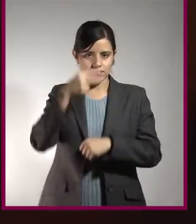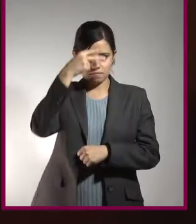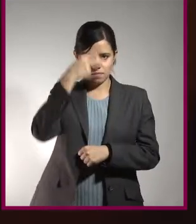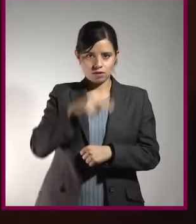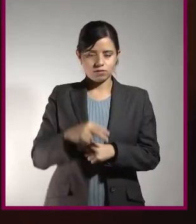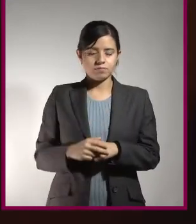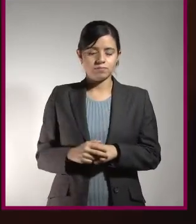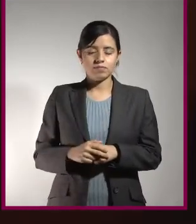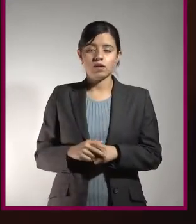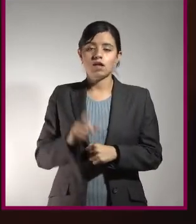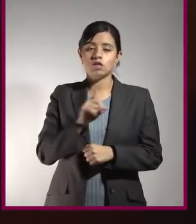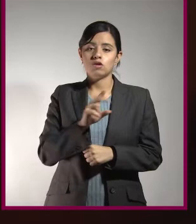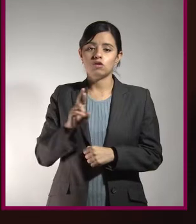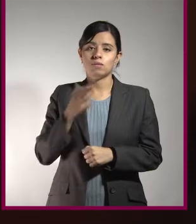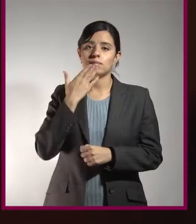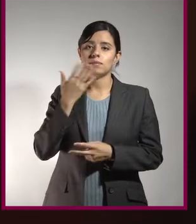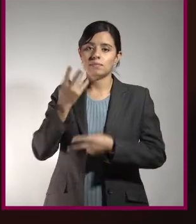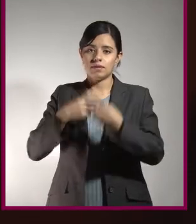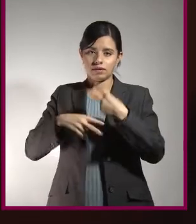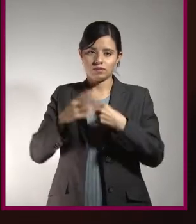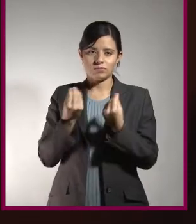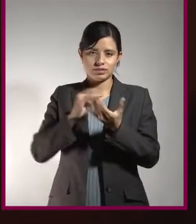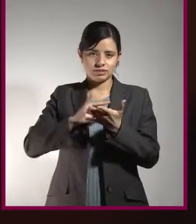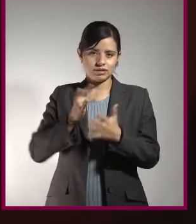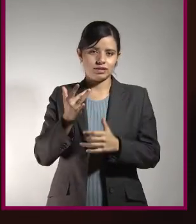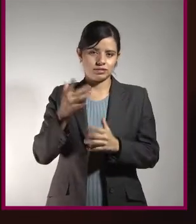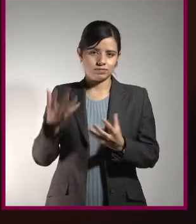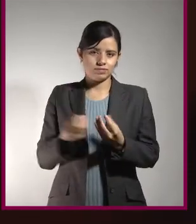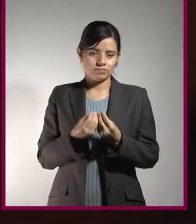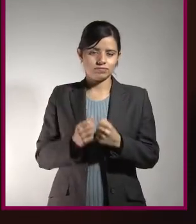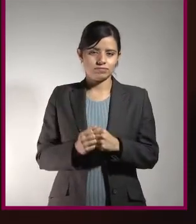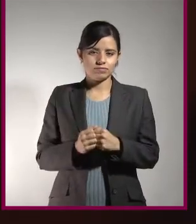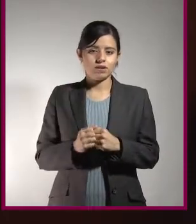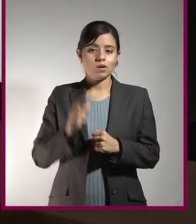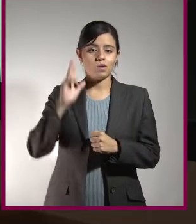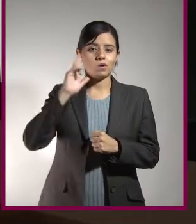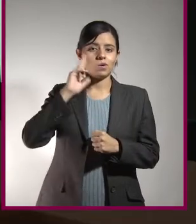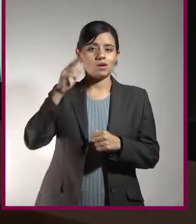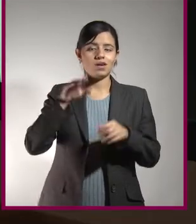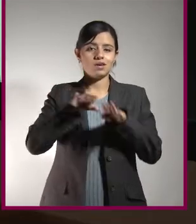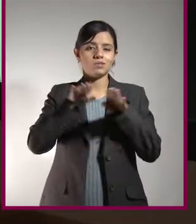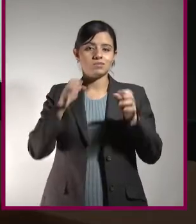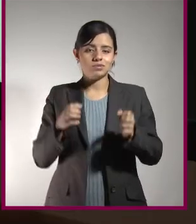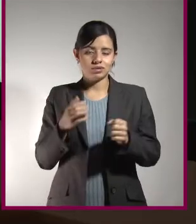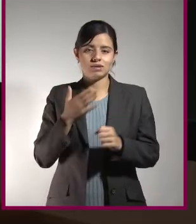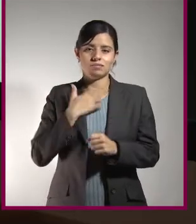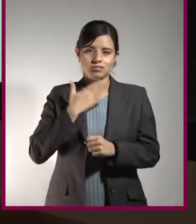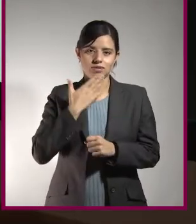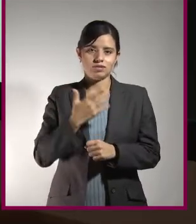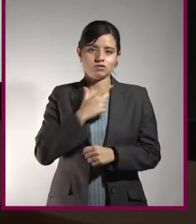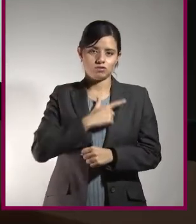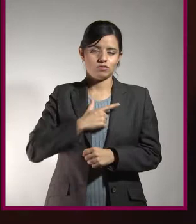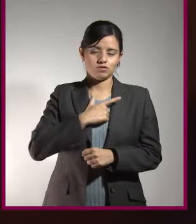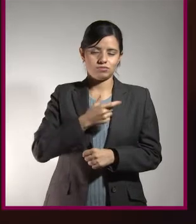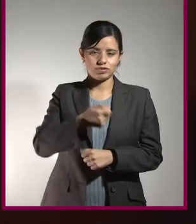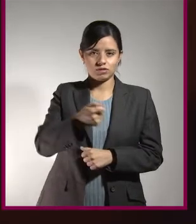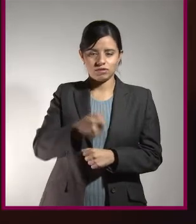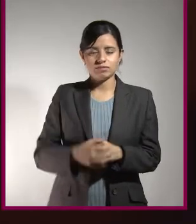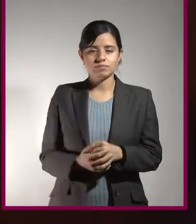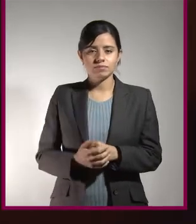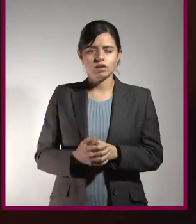México. Doctor, bienvenido, muchas gracias por estar con nosotros. Hola, ¿qué tal? ¿Cómo le va? Es un gusto saludarles.